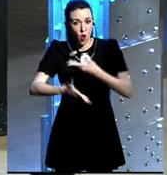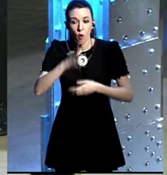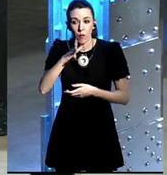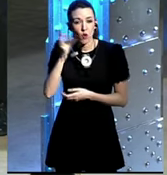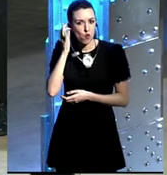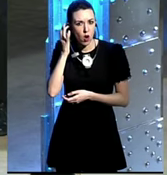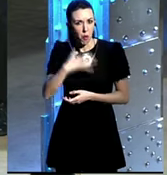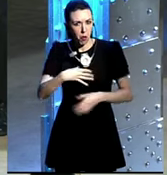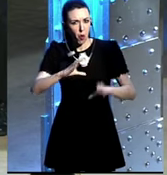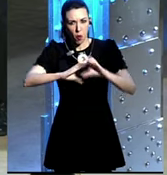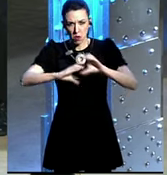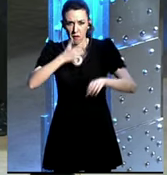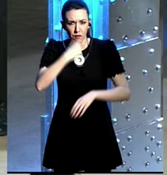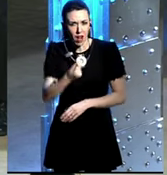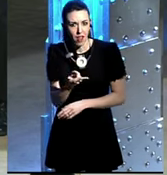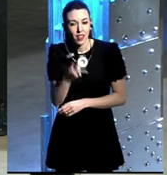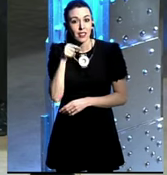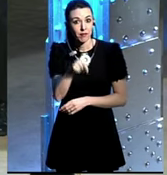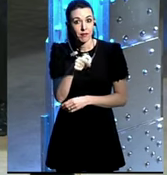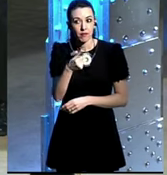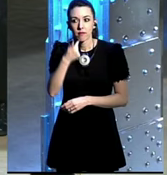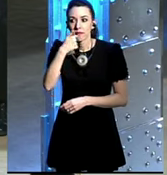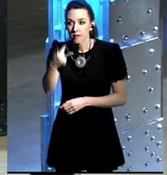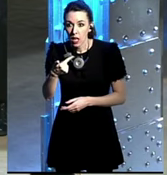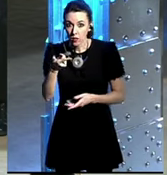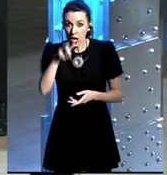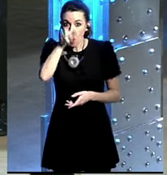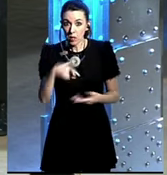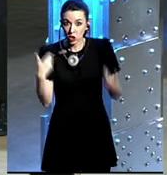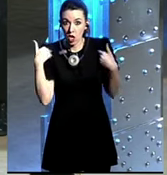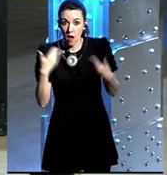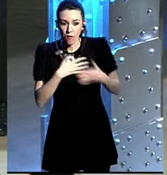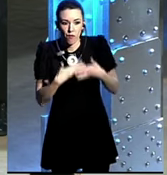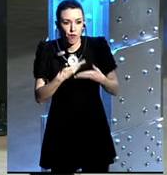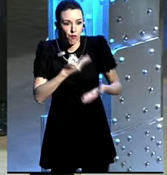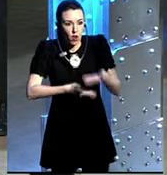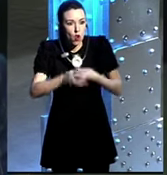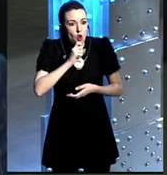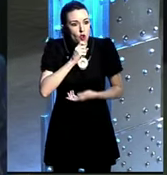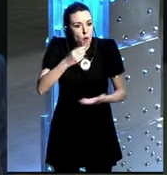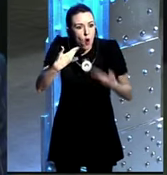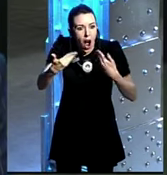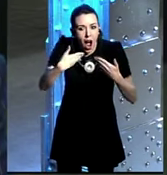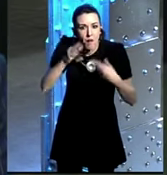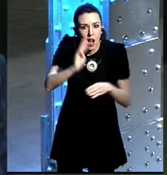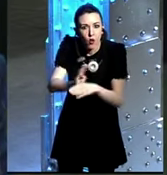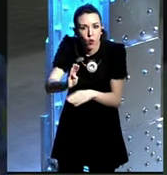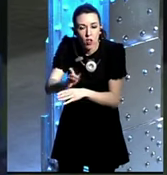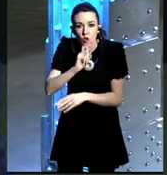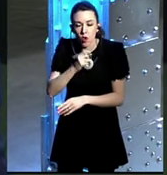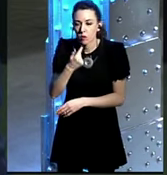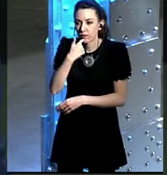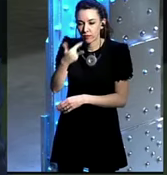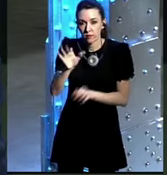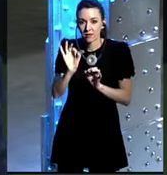podía comunicar bastante bien, y que les dijeron los cooperantes, ¿cómo podemos hablar con ellos? ¿Cómo podemos cuidarles? Y no, le dijeron,